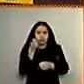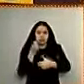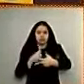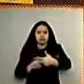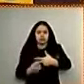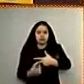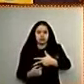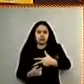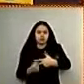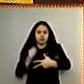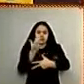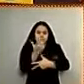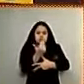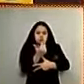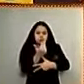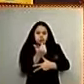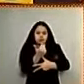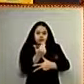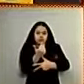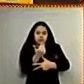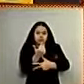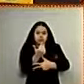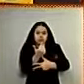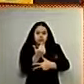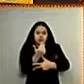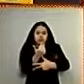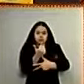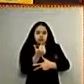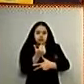Y este es el 13, segundo número.